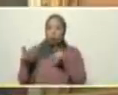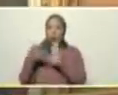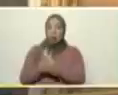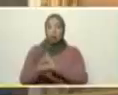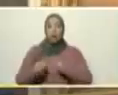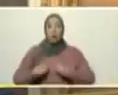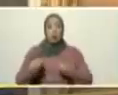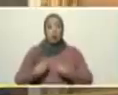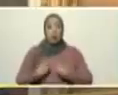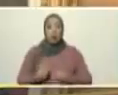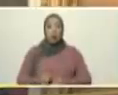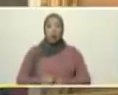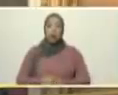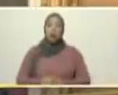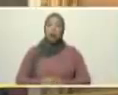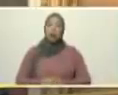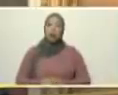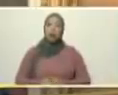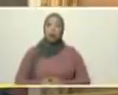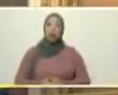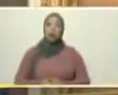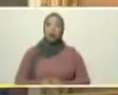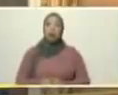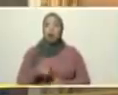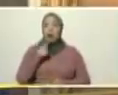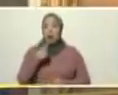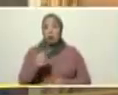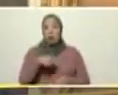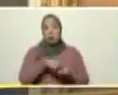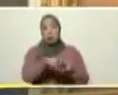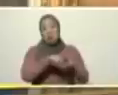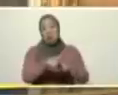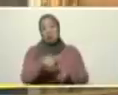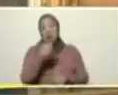vida. Lo podrán negar, pero allí estuvieron.